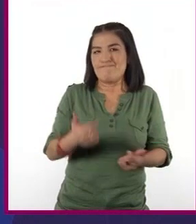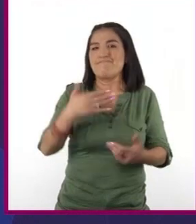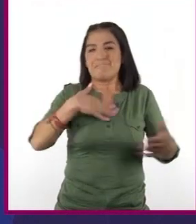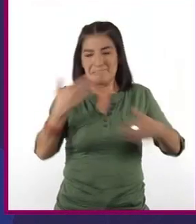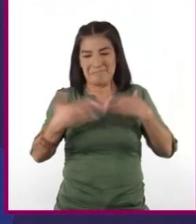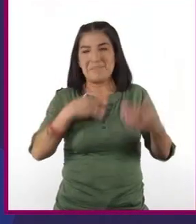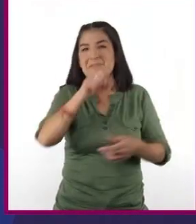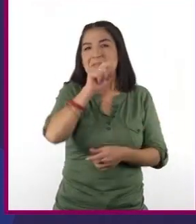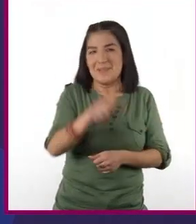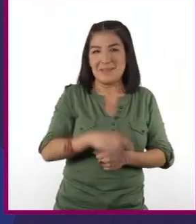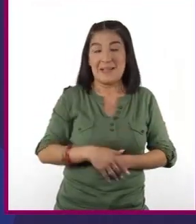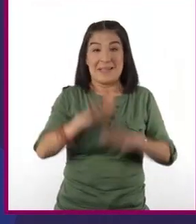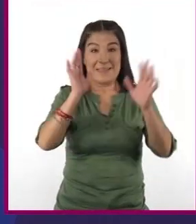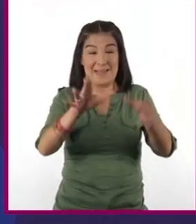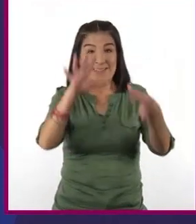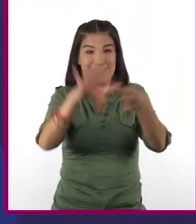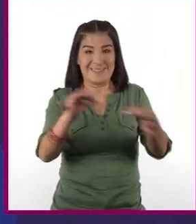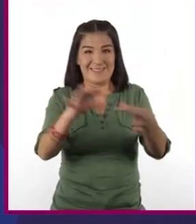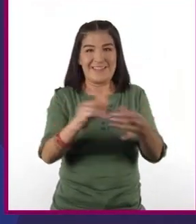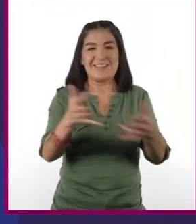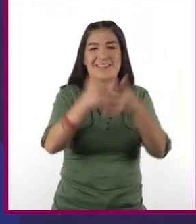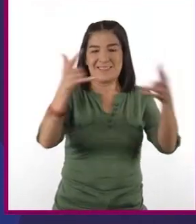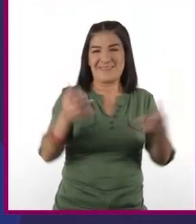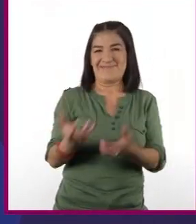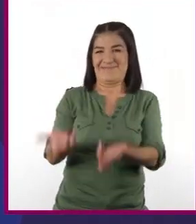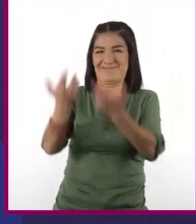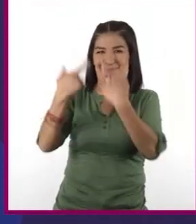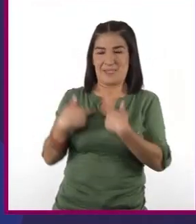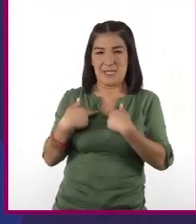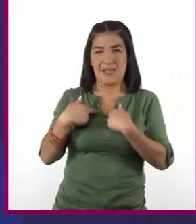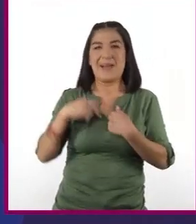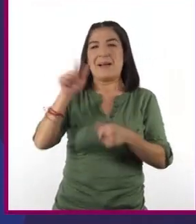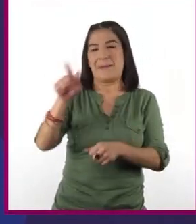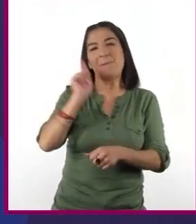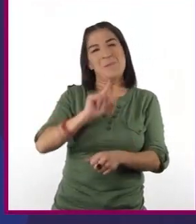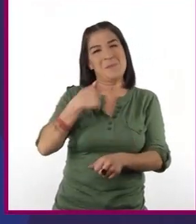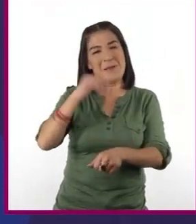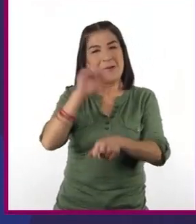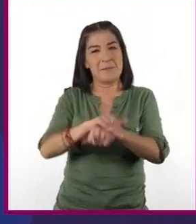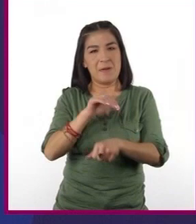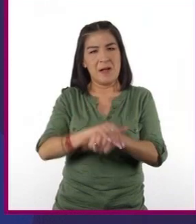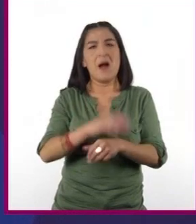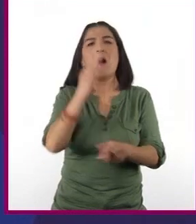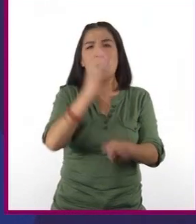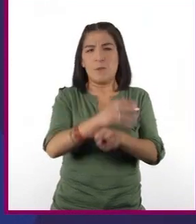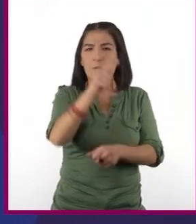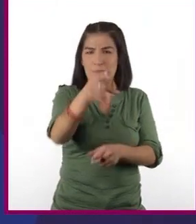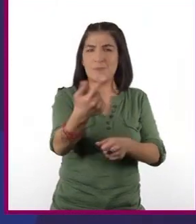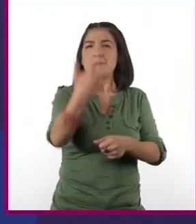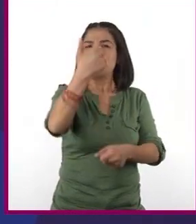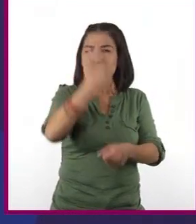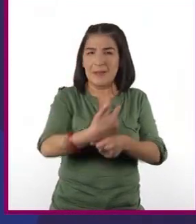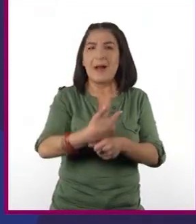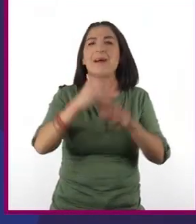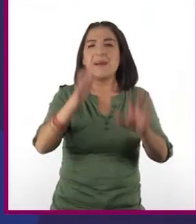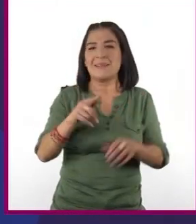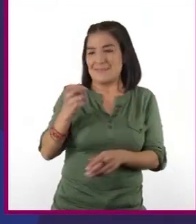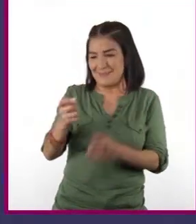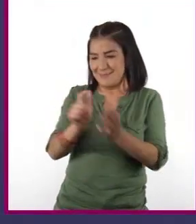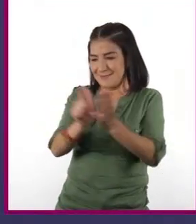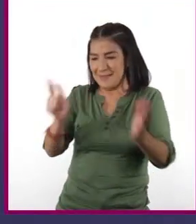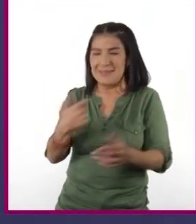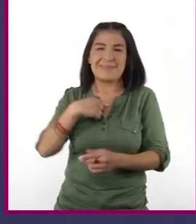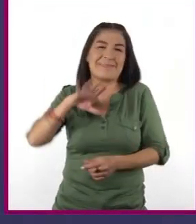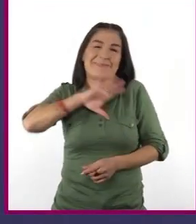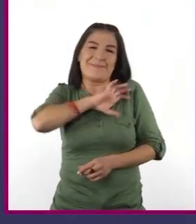Después de contarles la historia del regalo que recibí, por parte de mi amiga, se dan cuenta por qué mi obsequio me fascinó, y